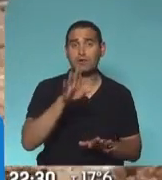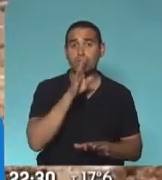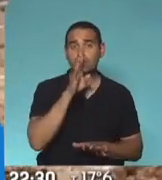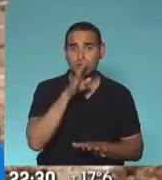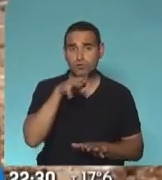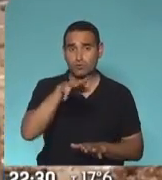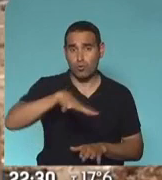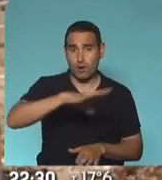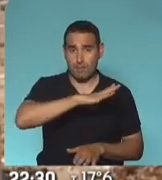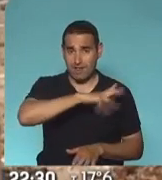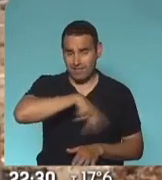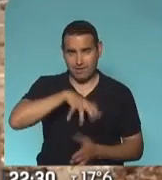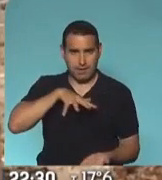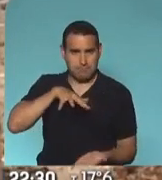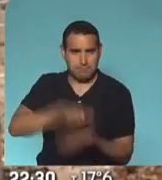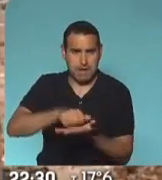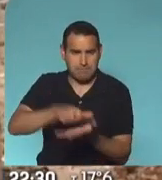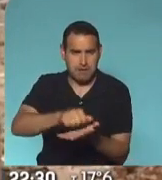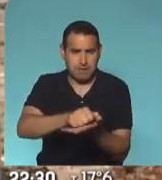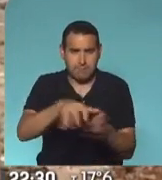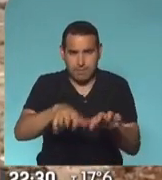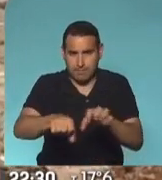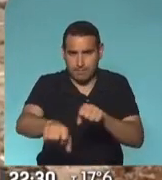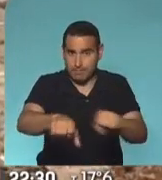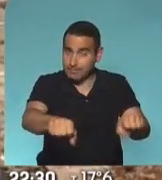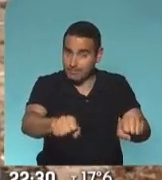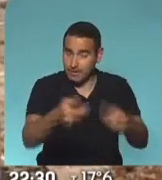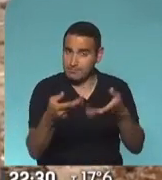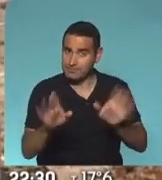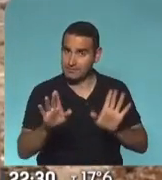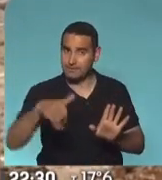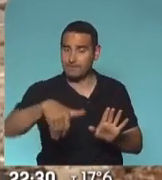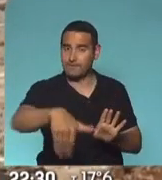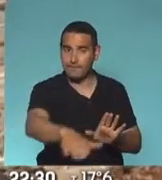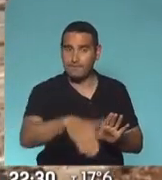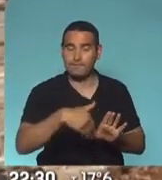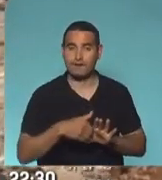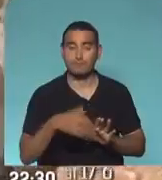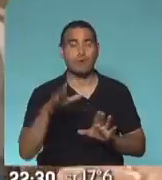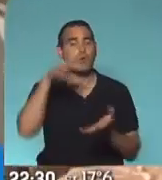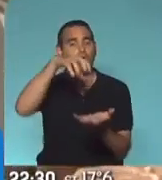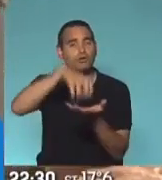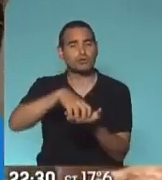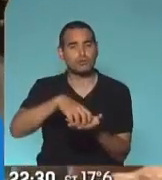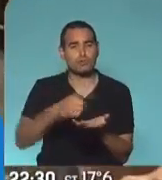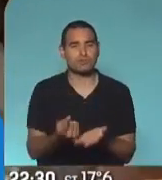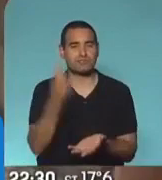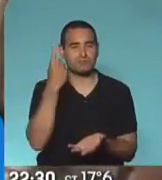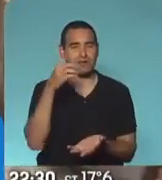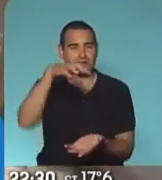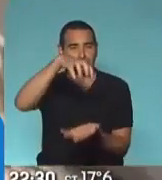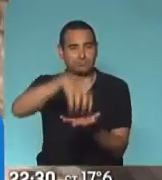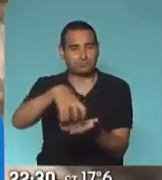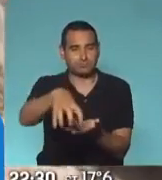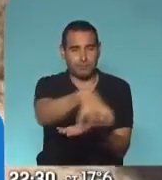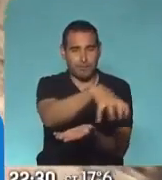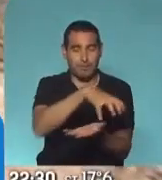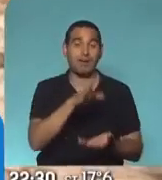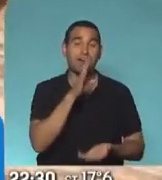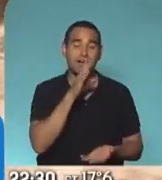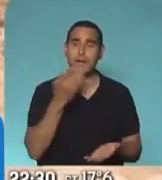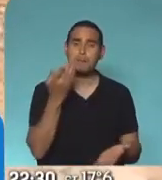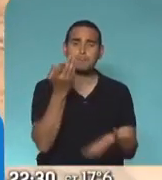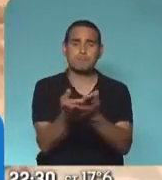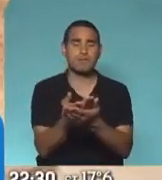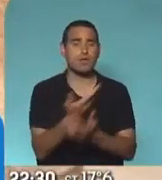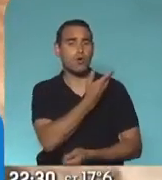palestino remanente. Así lo entendió el Consejo Yesha, la principal organización de asentamientos de Israel, que exigió que el